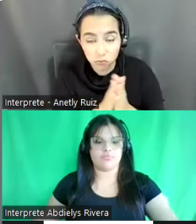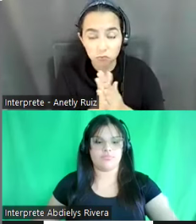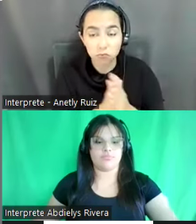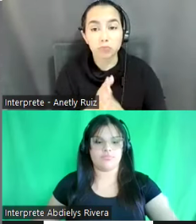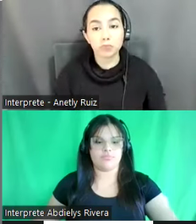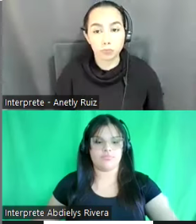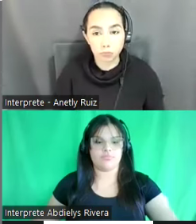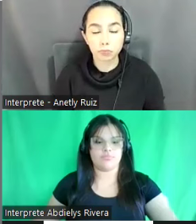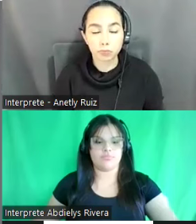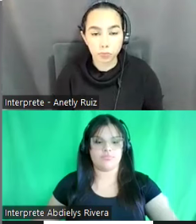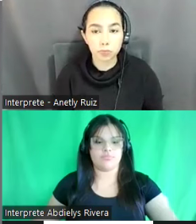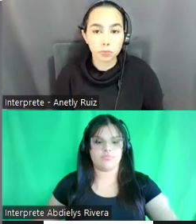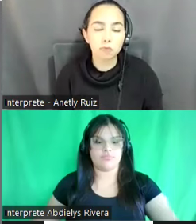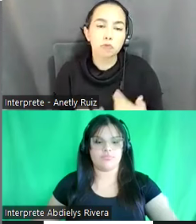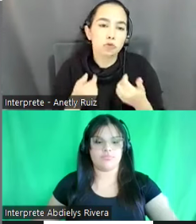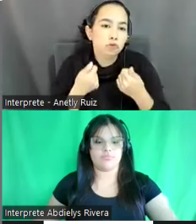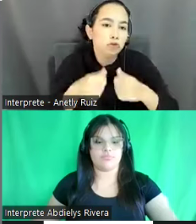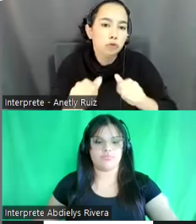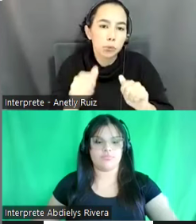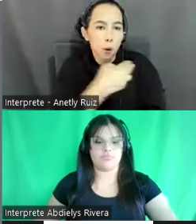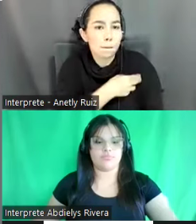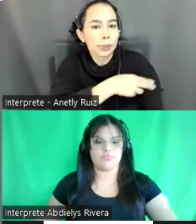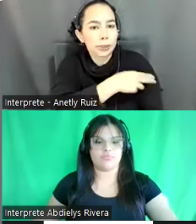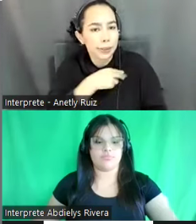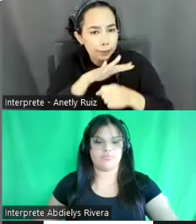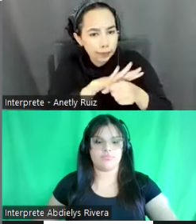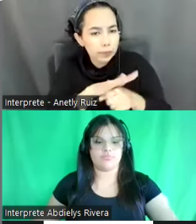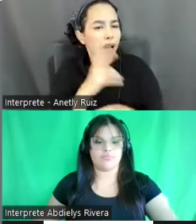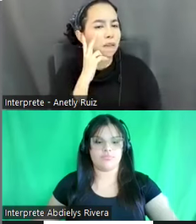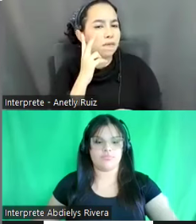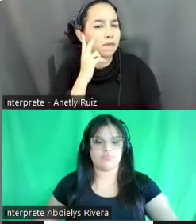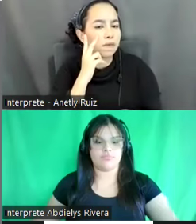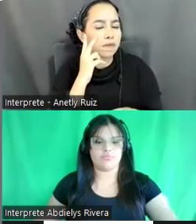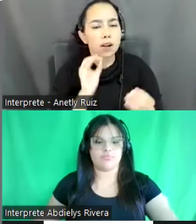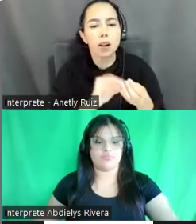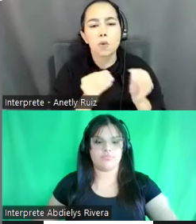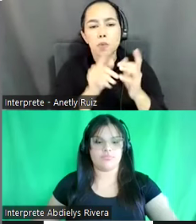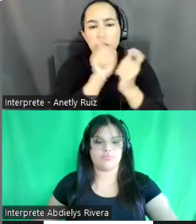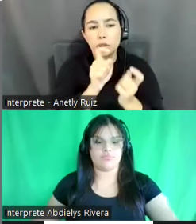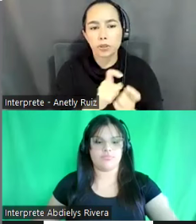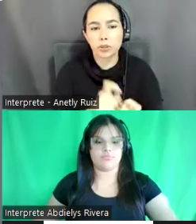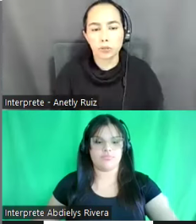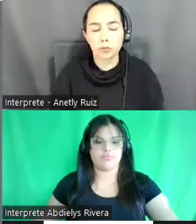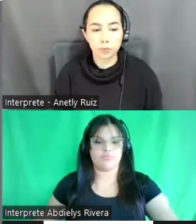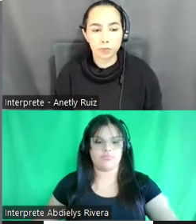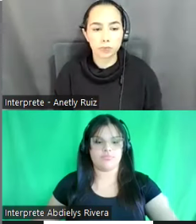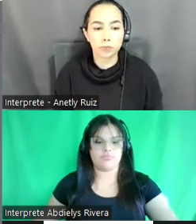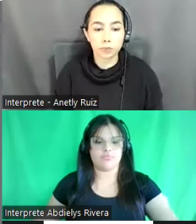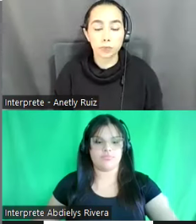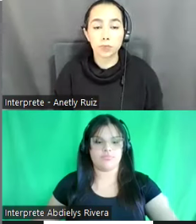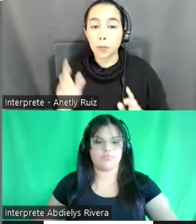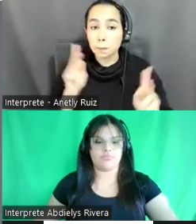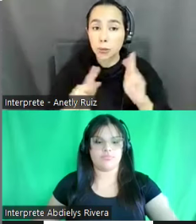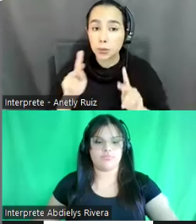porcentaje de estos, por lo menos en un escenario como un hospital. Falta equidad para las personas que poseen discapacidades y el poder atender